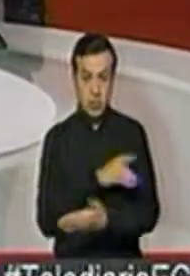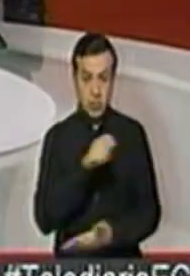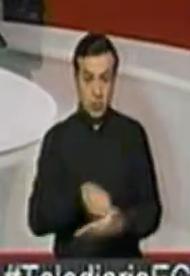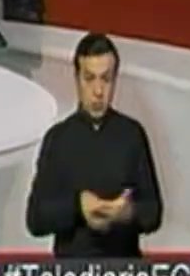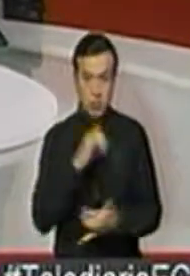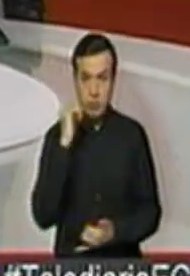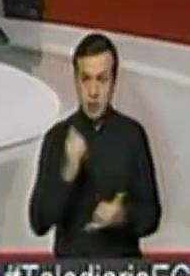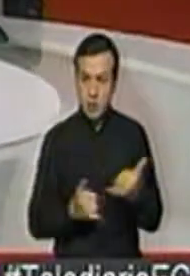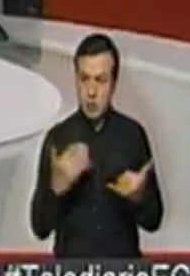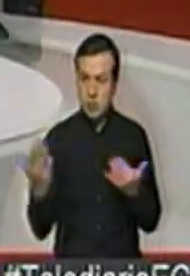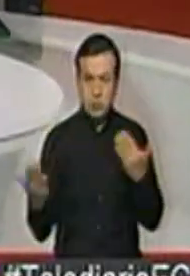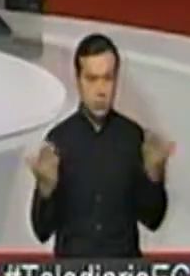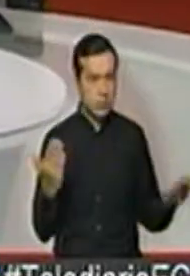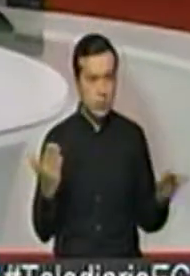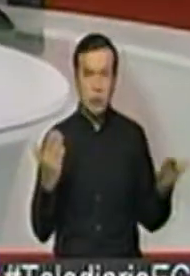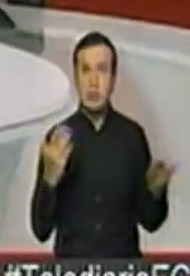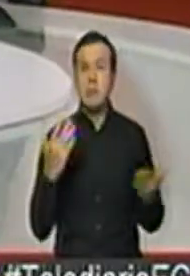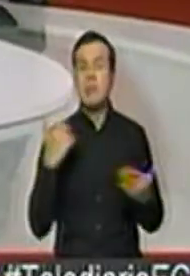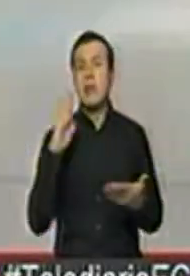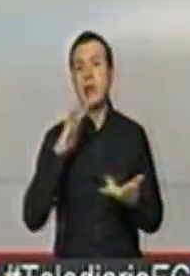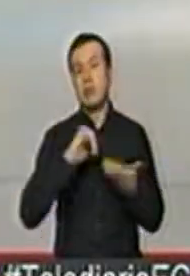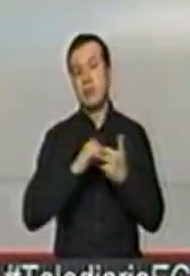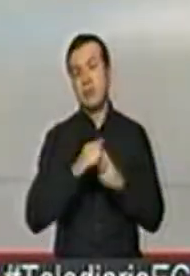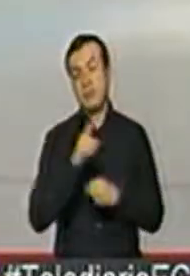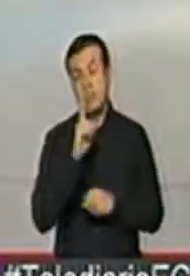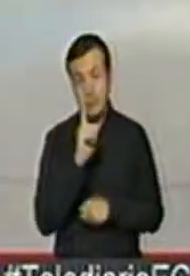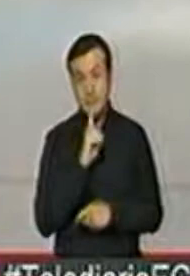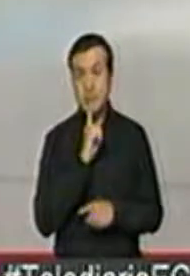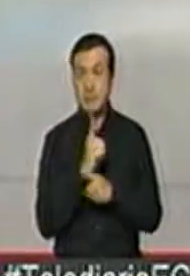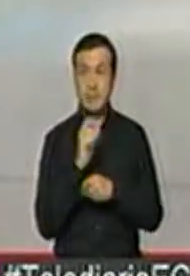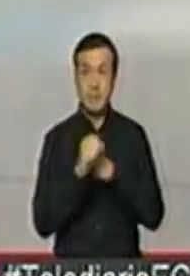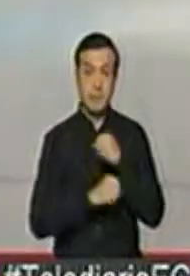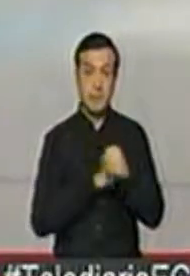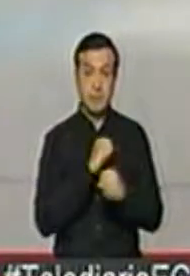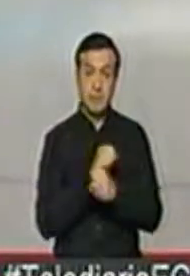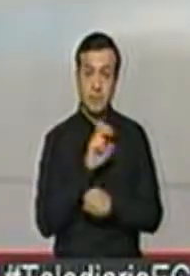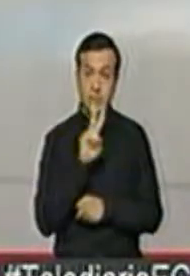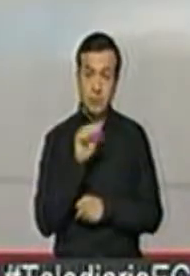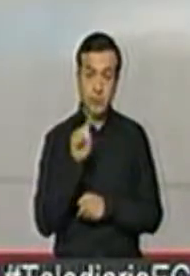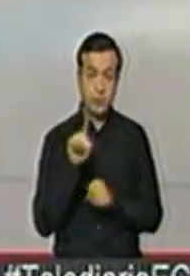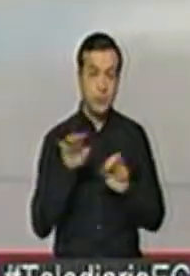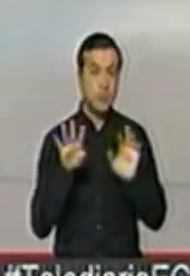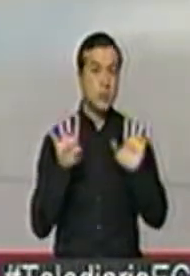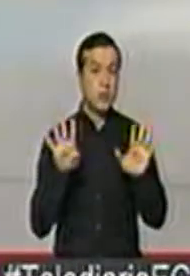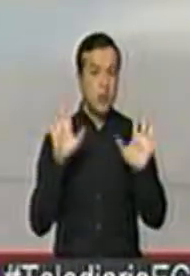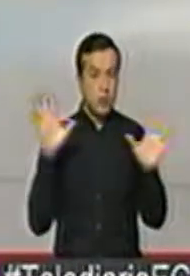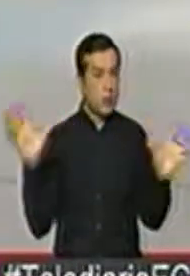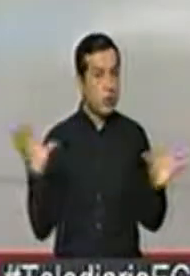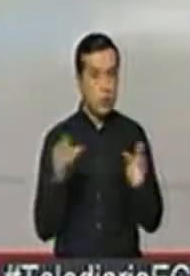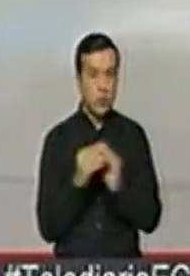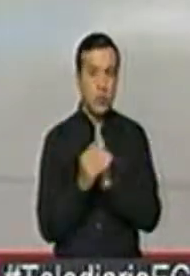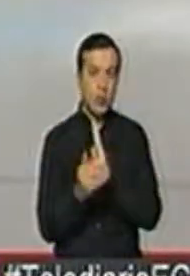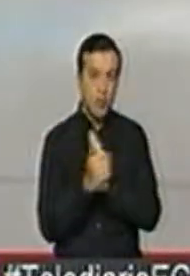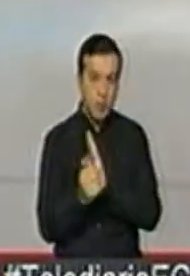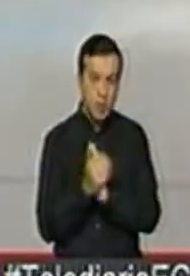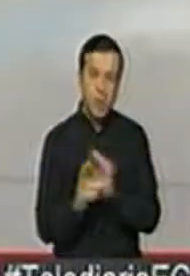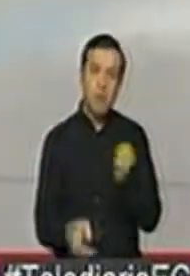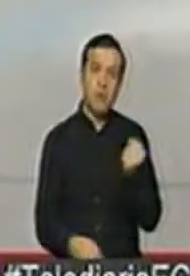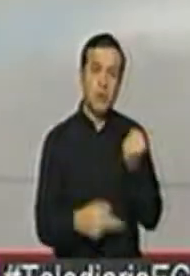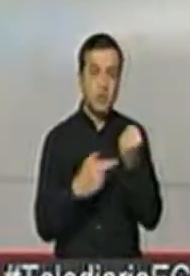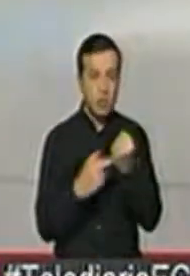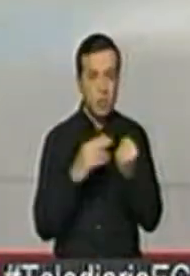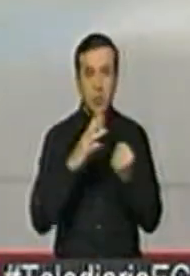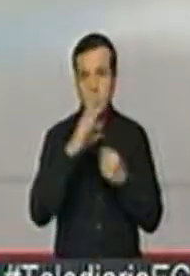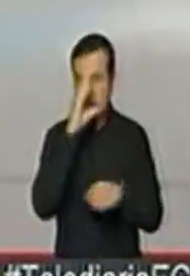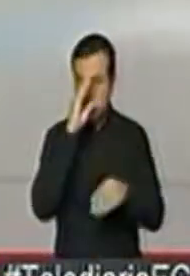final, pues había la mayor debilidad. Es ahí donde este año 2019 todos los días hemos dado capacitación reforzando estos temas que